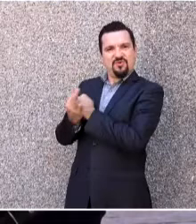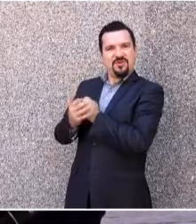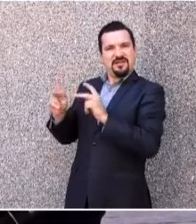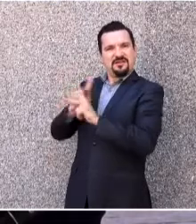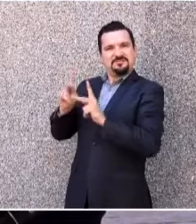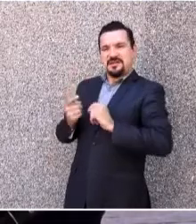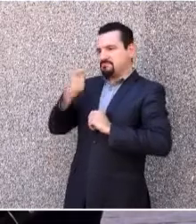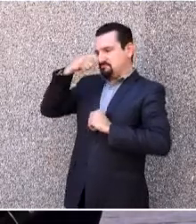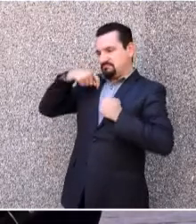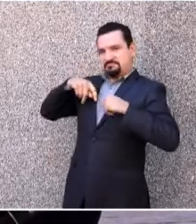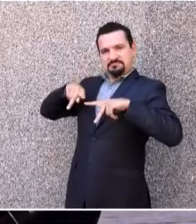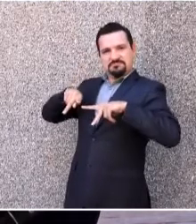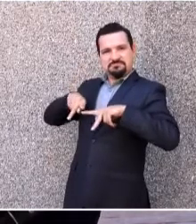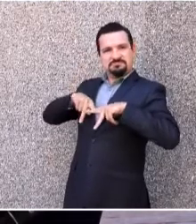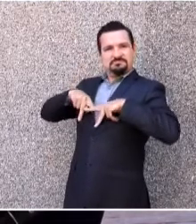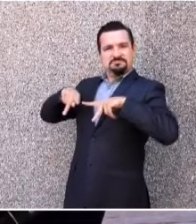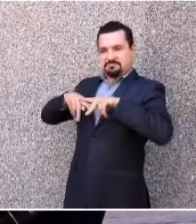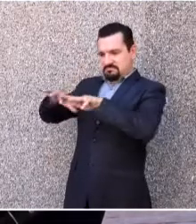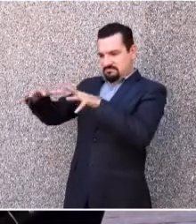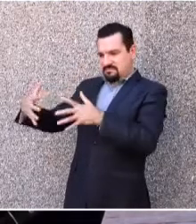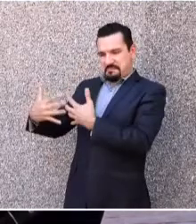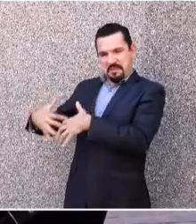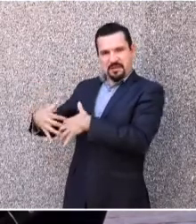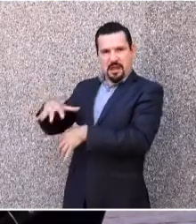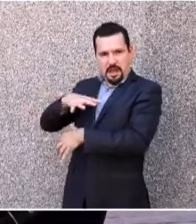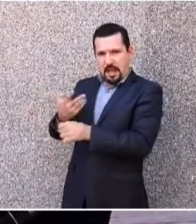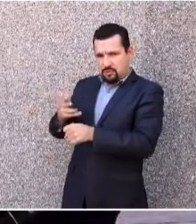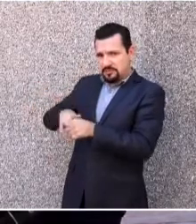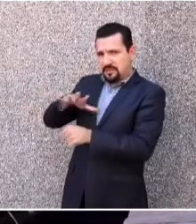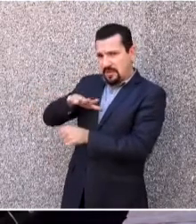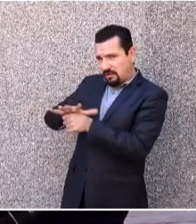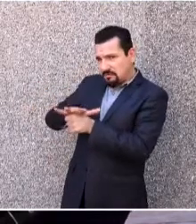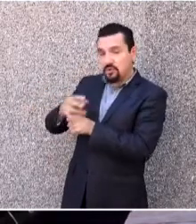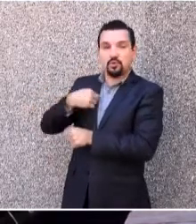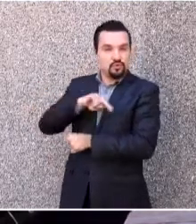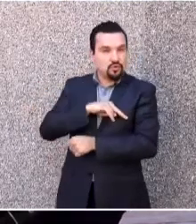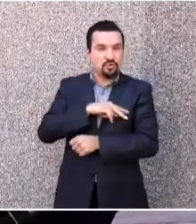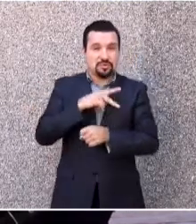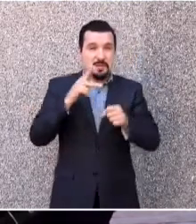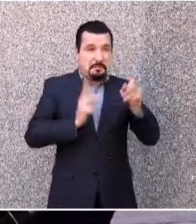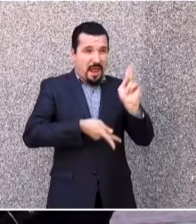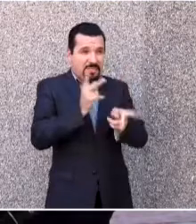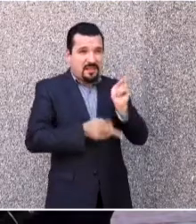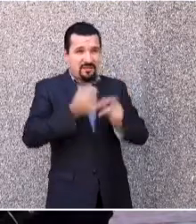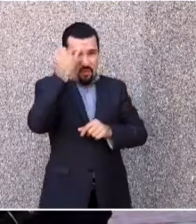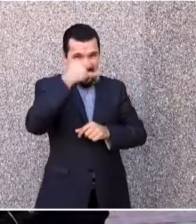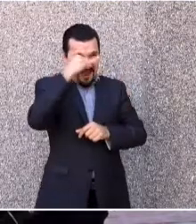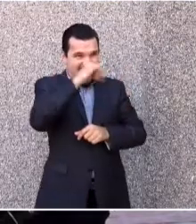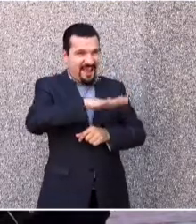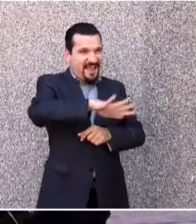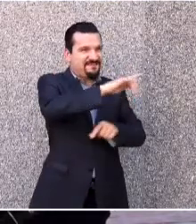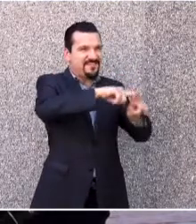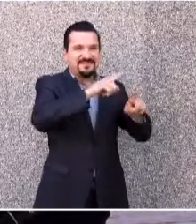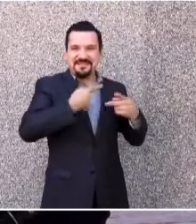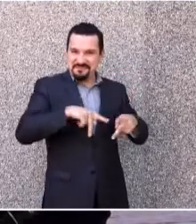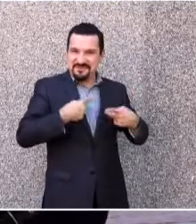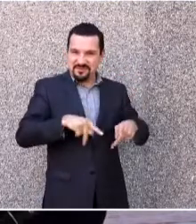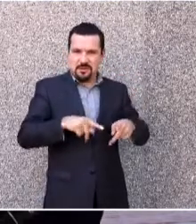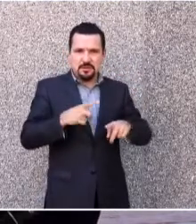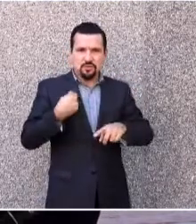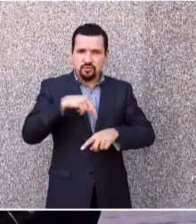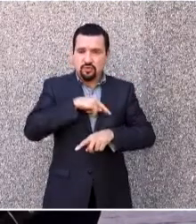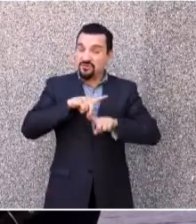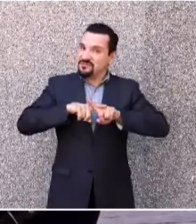platicando con muchos de los patrones y haciendo grandes diferencias con Italia,